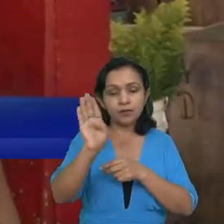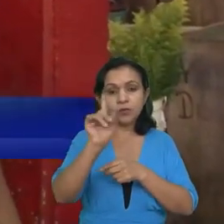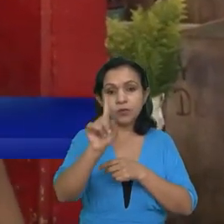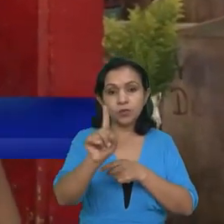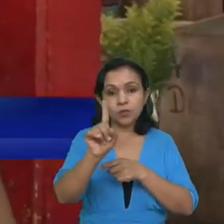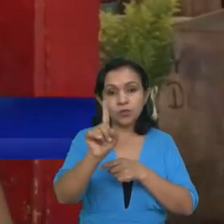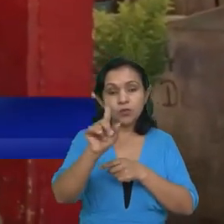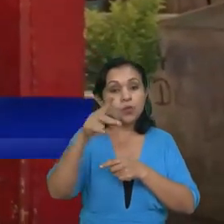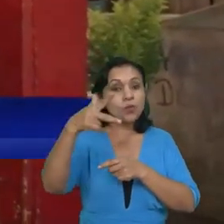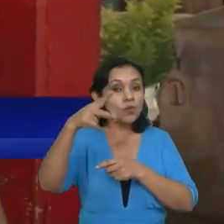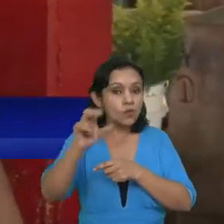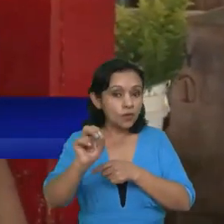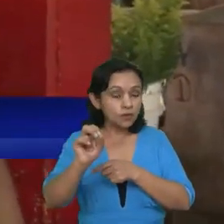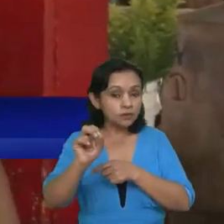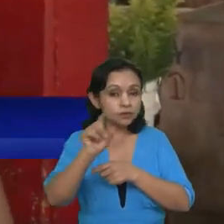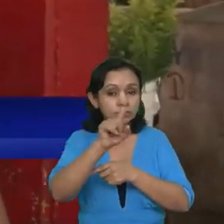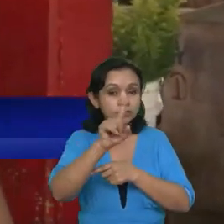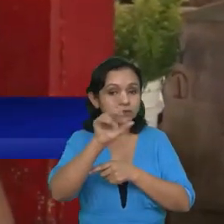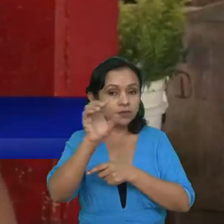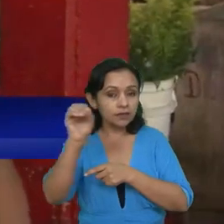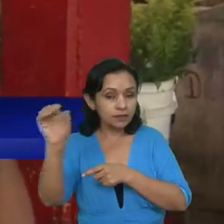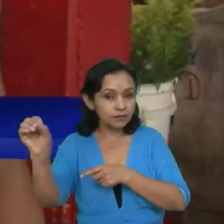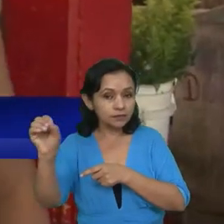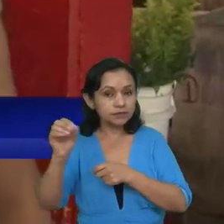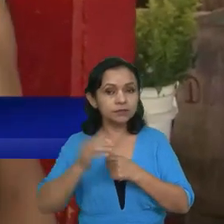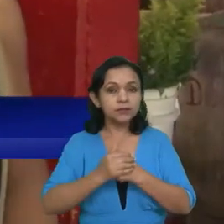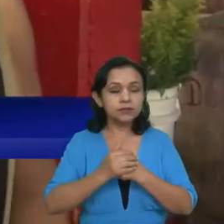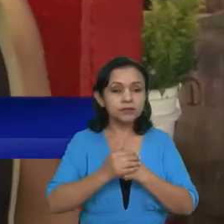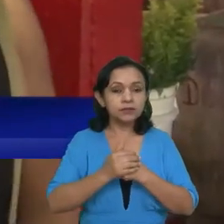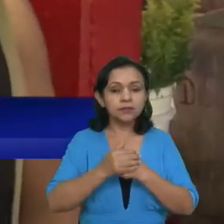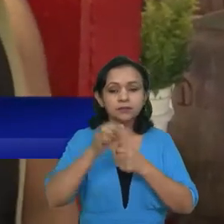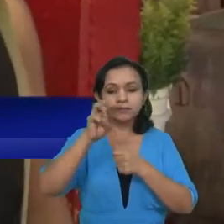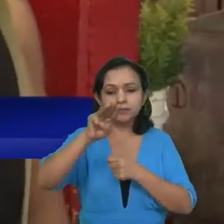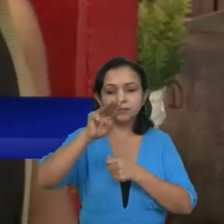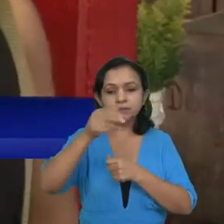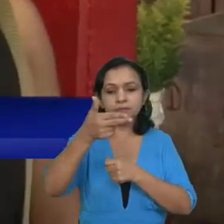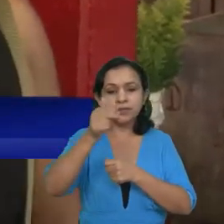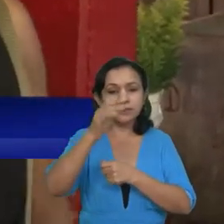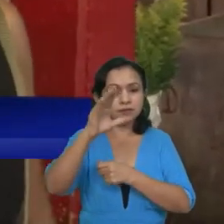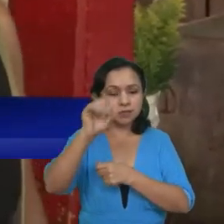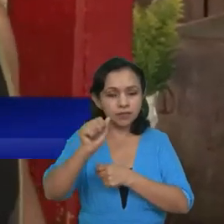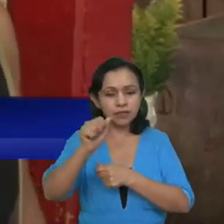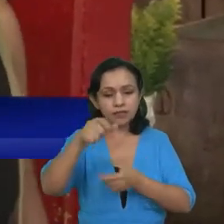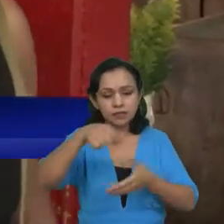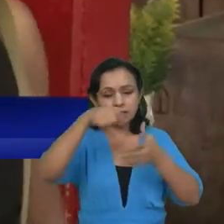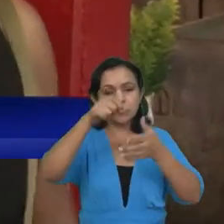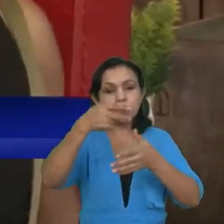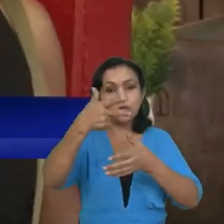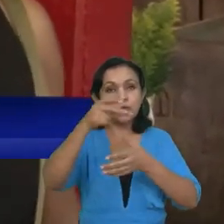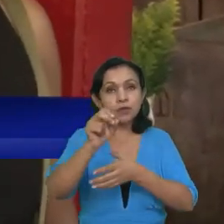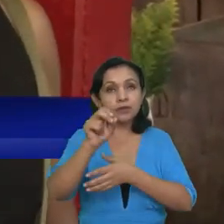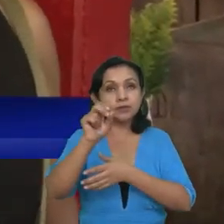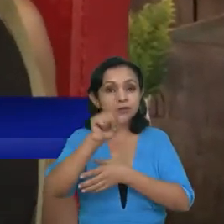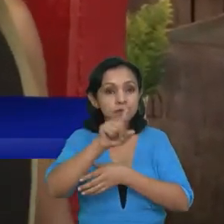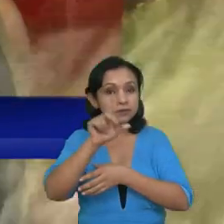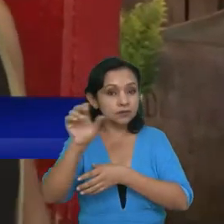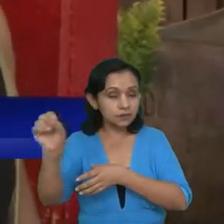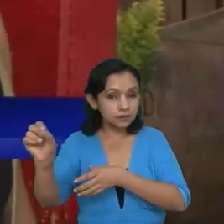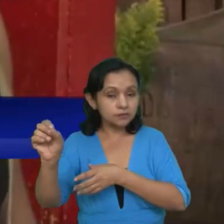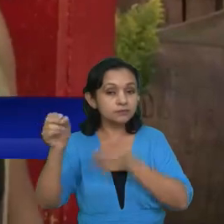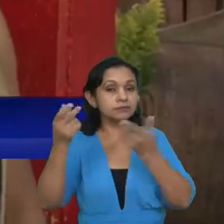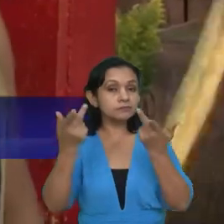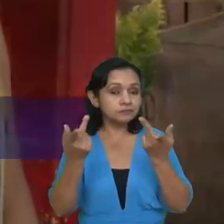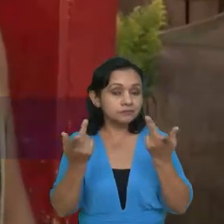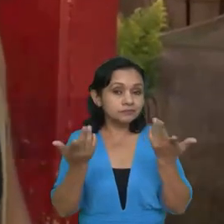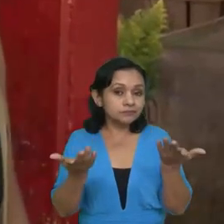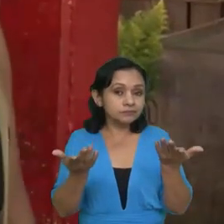a 80 100 tener lo que la machaca igual el moño sale a 80 100 por el momento puede